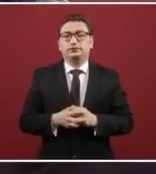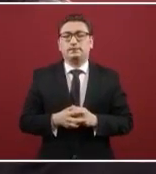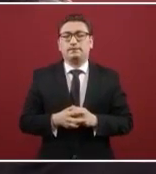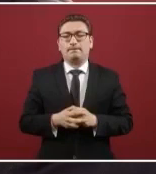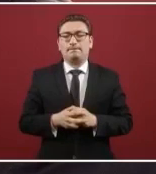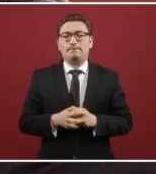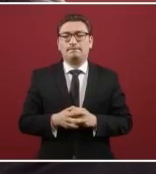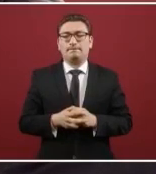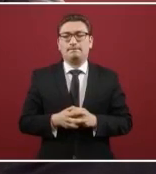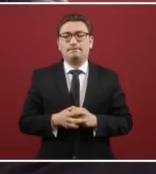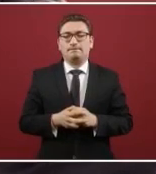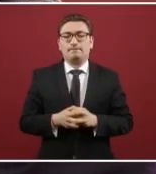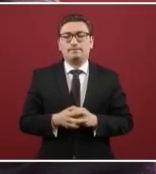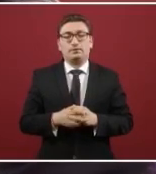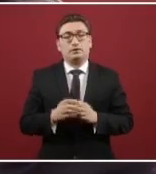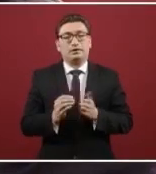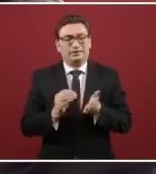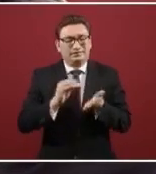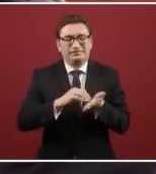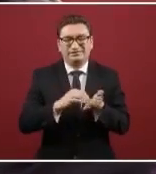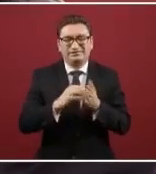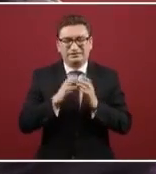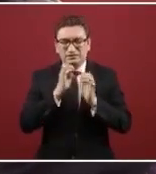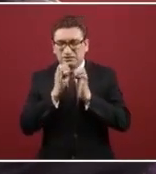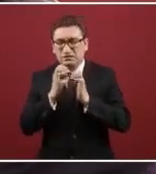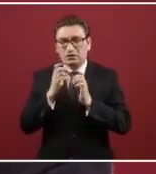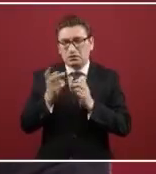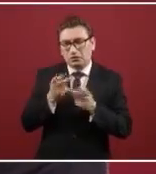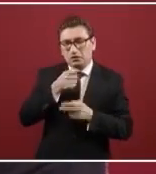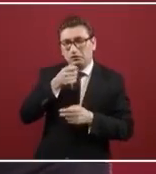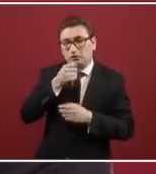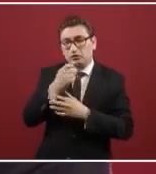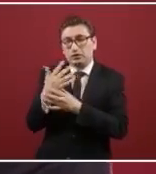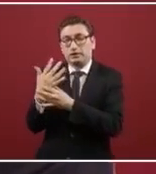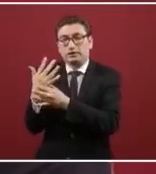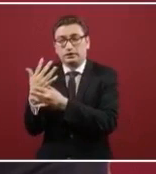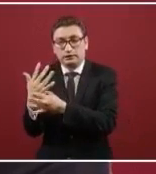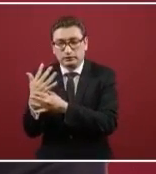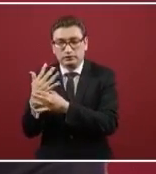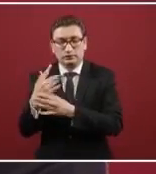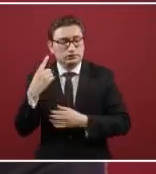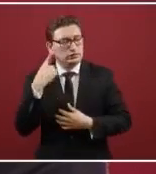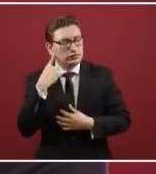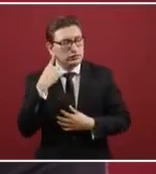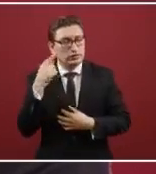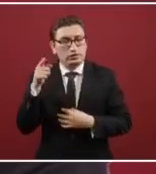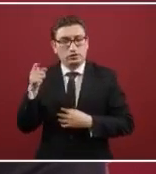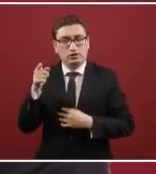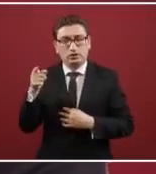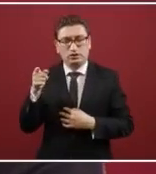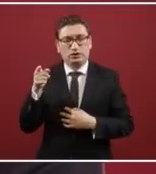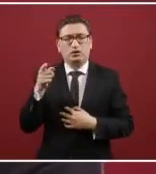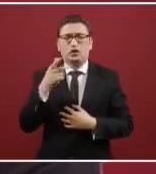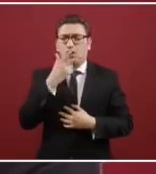diciendo de que le gustaban escuchar el sonido de los hielos en los